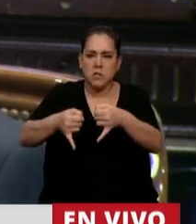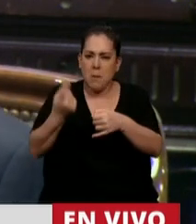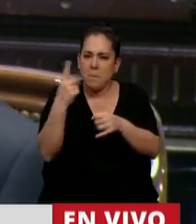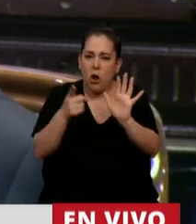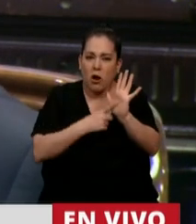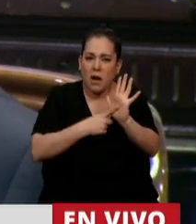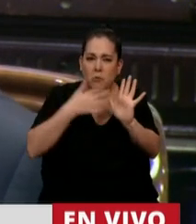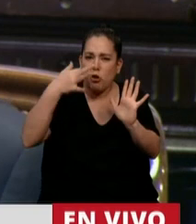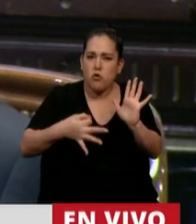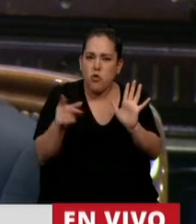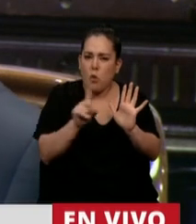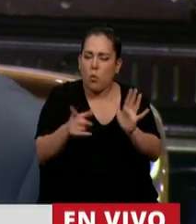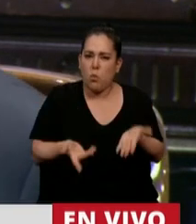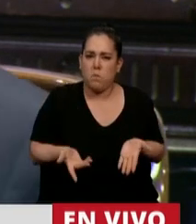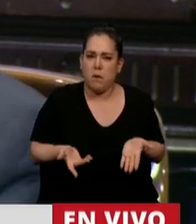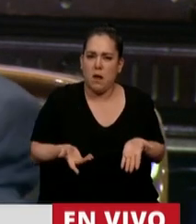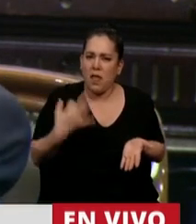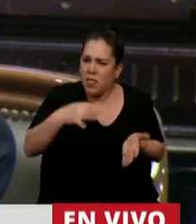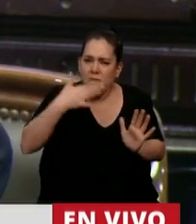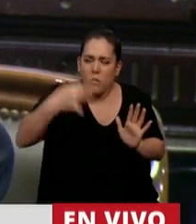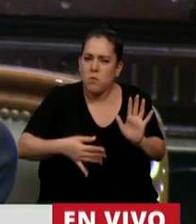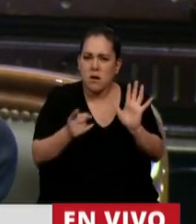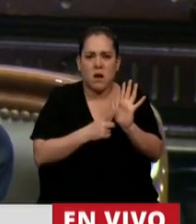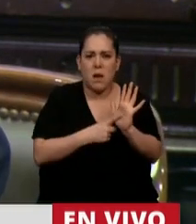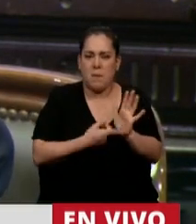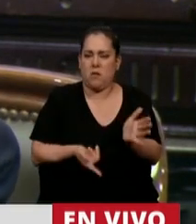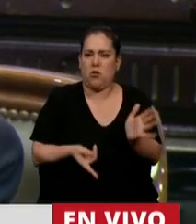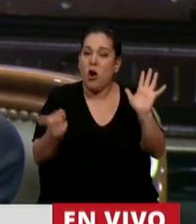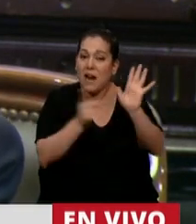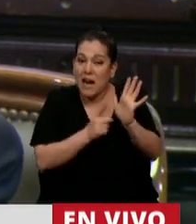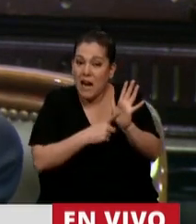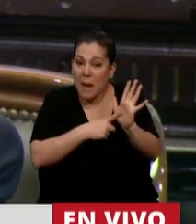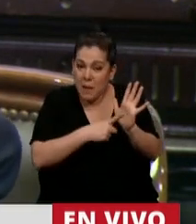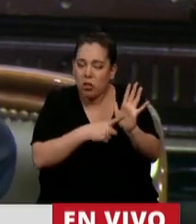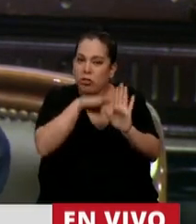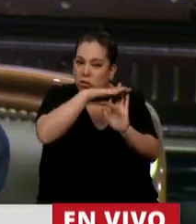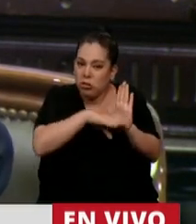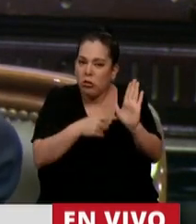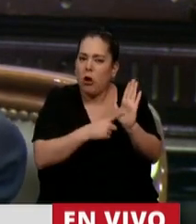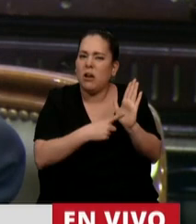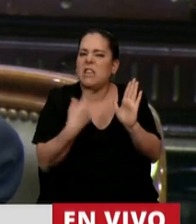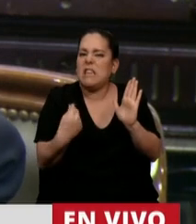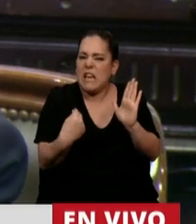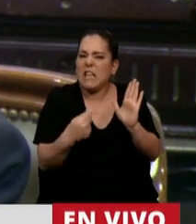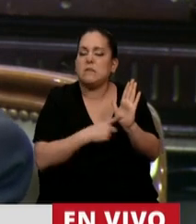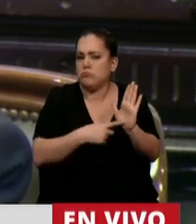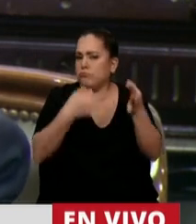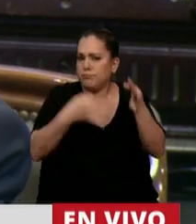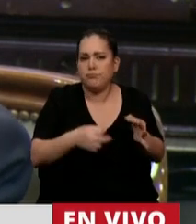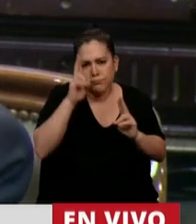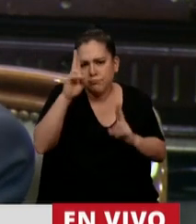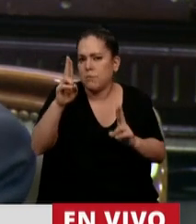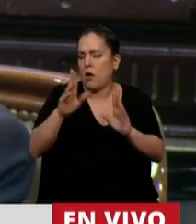basamento reglamentario, que no está apoyada en el reglamento. Presidente, el reglamento es una prerrogativa constitucional